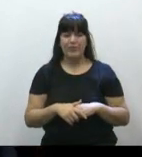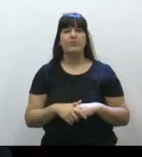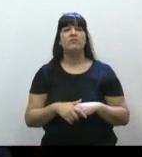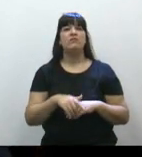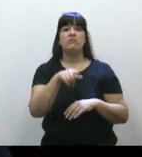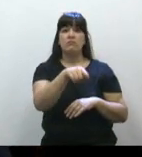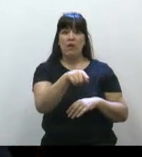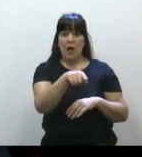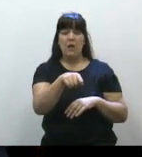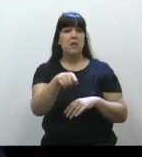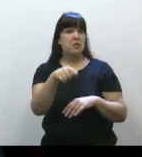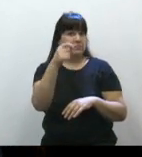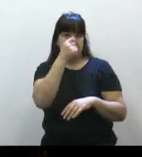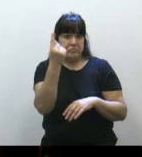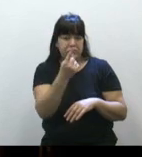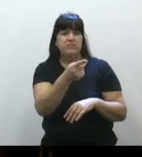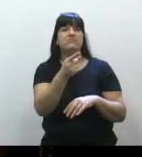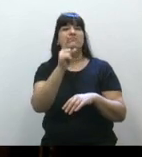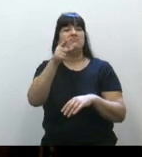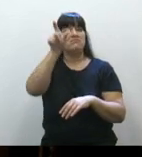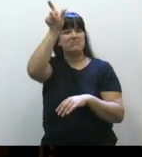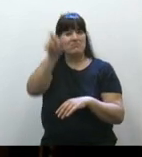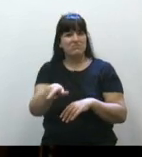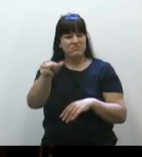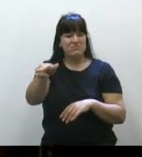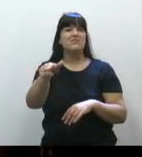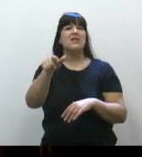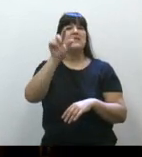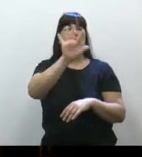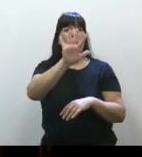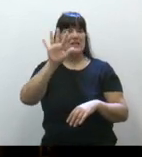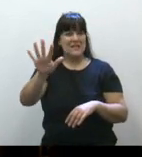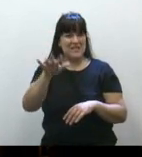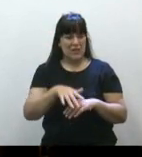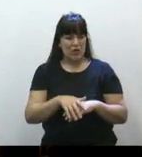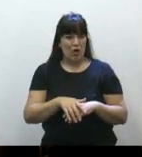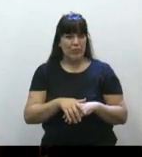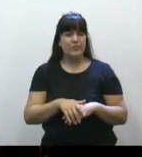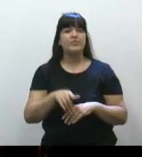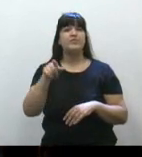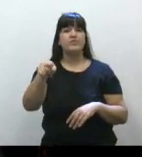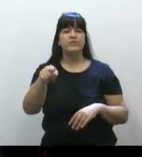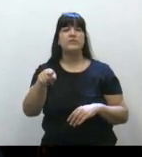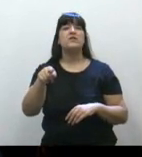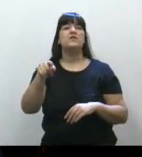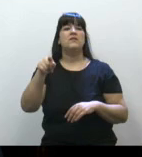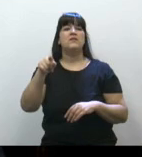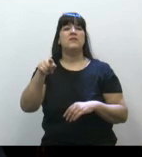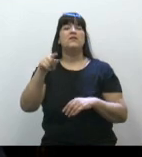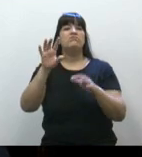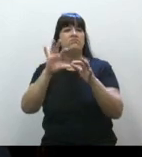inmediatamente con la libertadora en el 55 lo primero que hace la libertadora